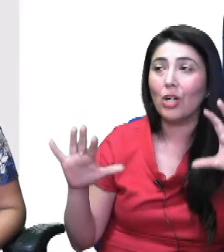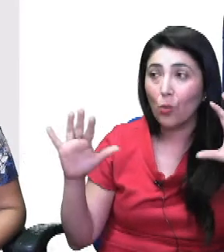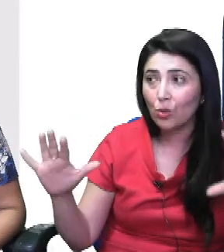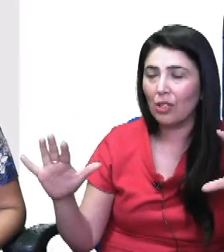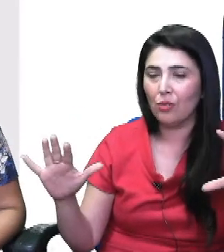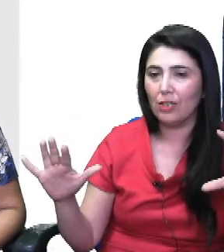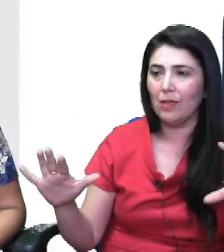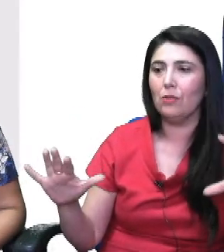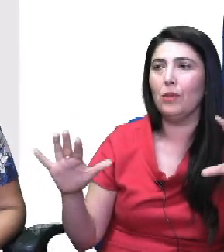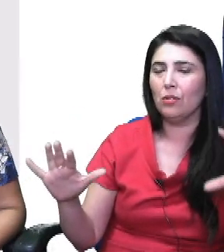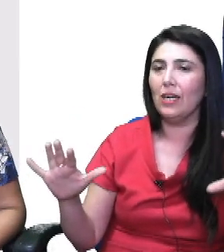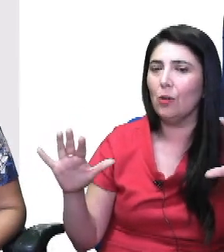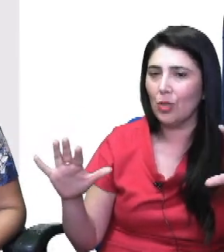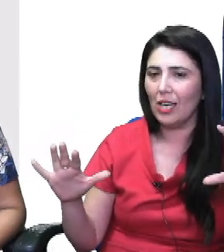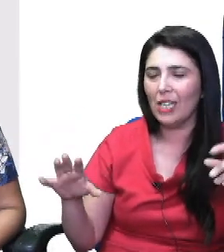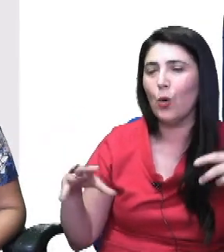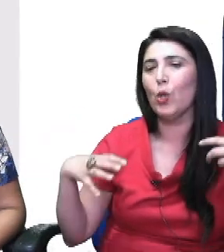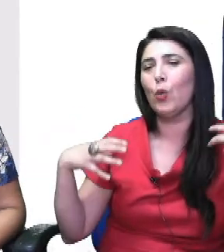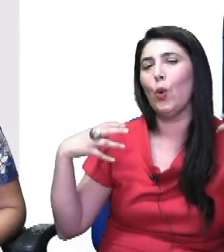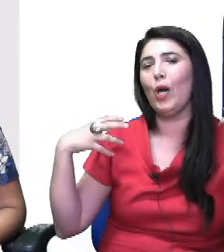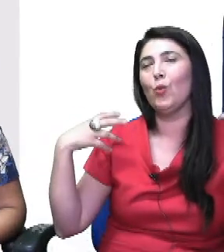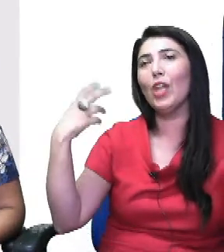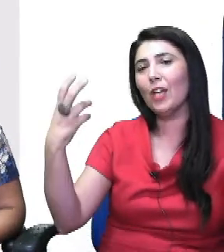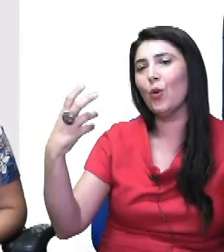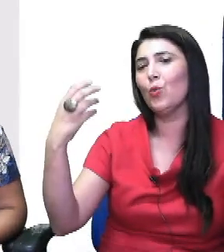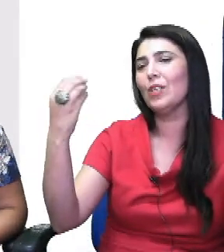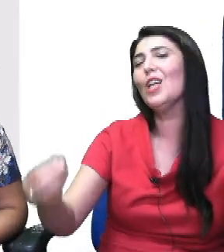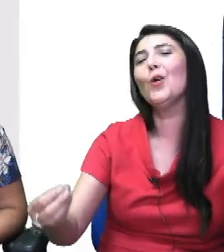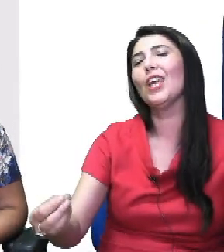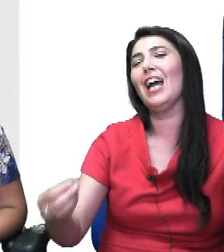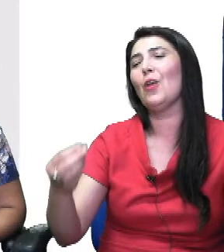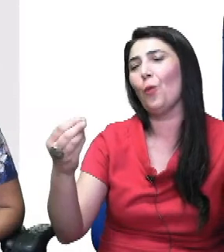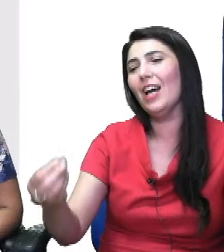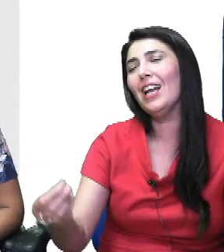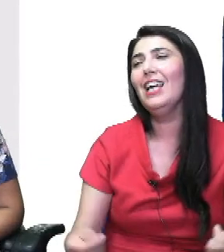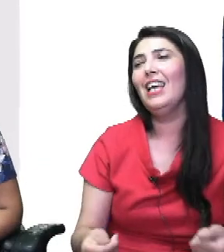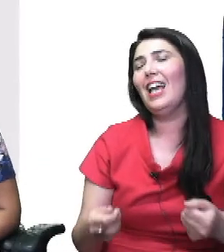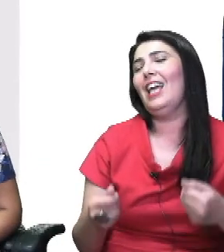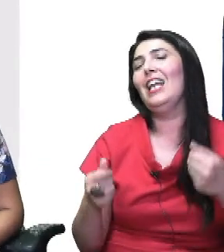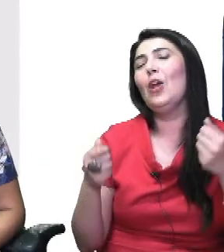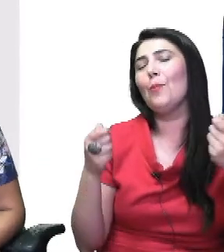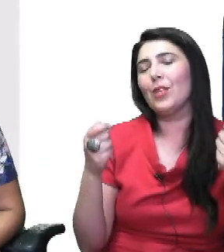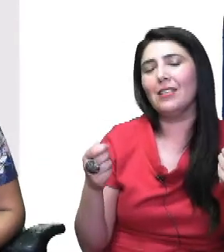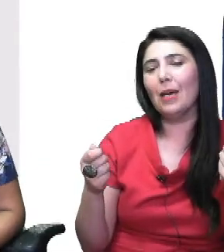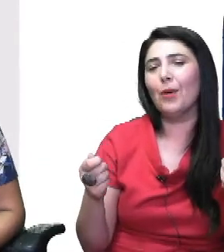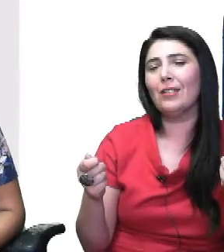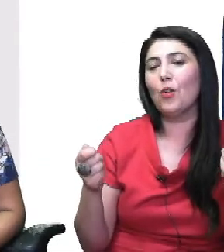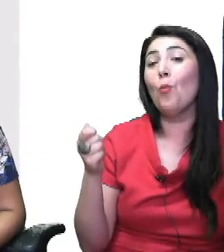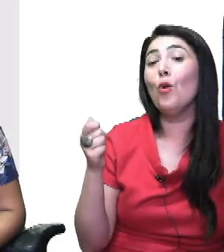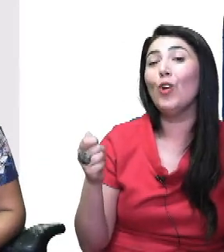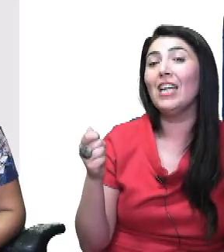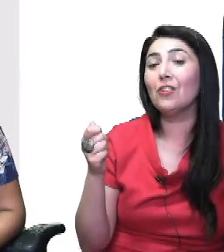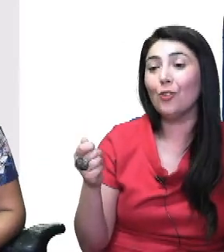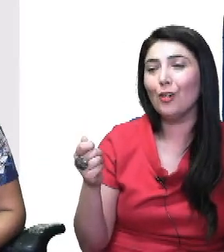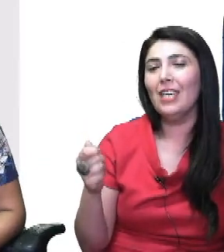afrontamiento, recursos de afrontamiento, personas y comunidades, y cuando hay un técnico, un tercero que quiere ayudar, la importancia de poder ser